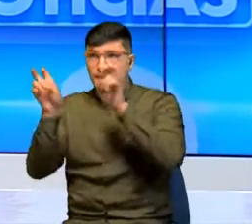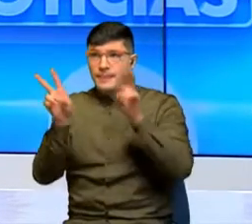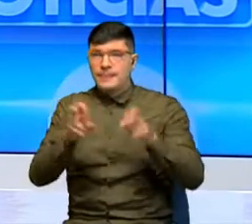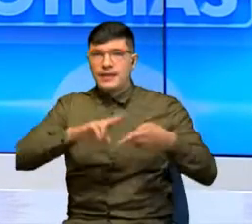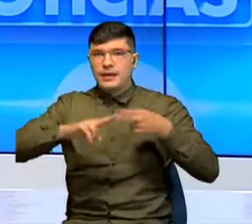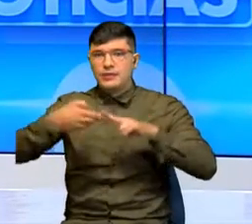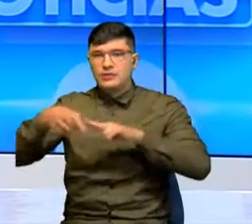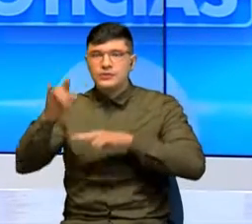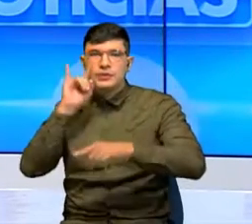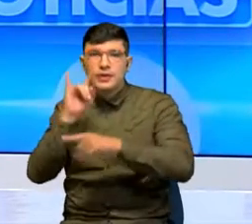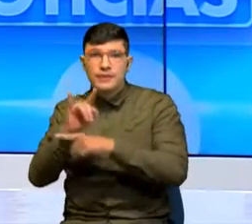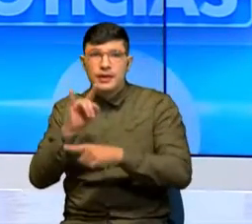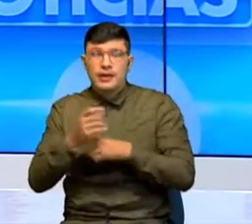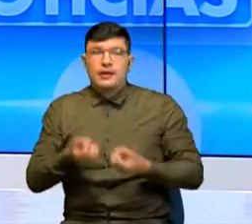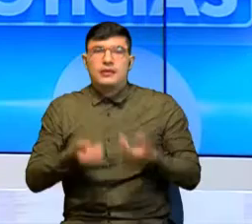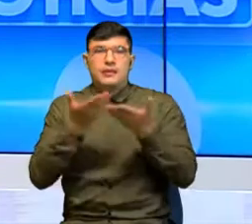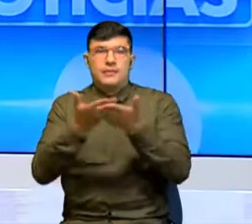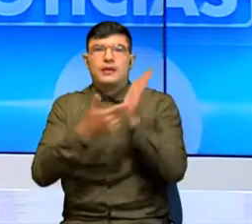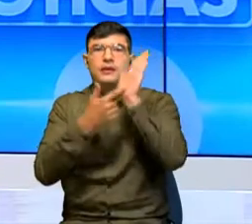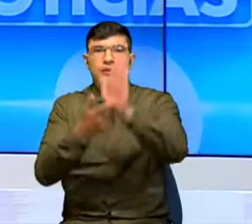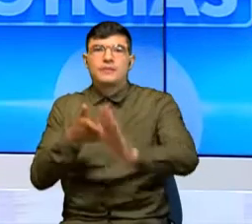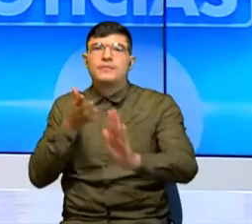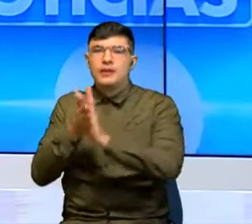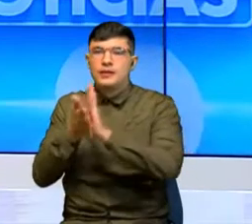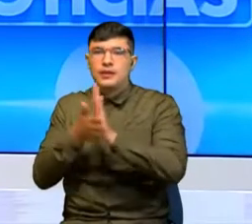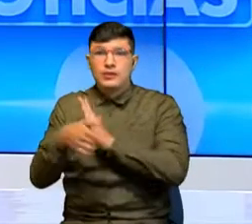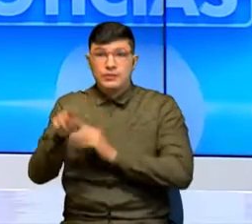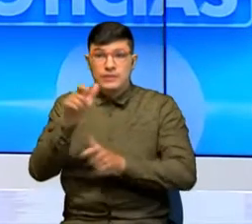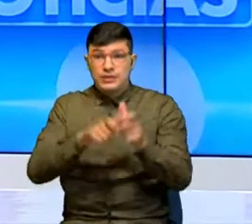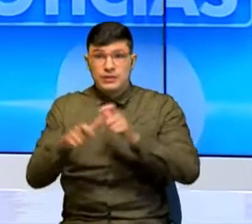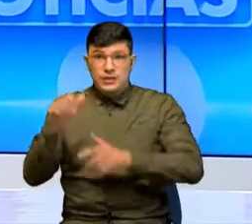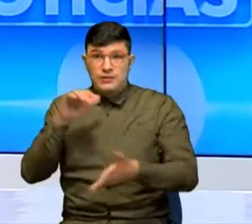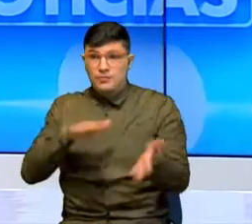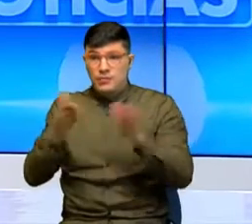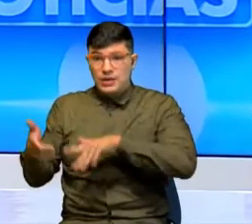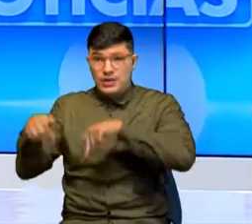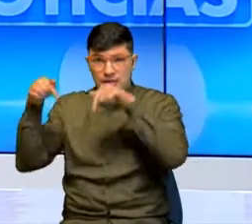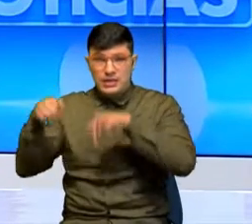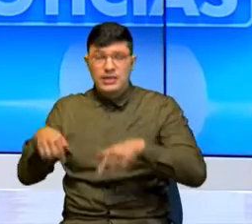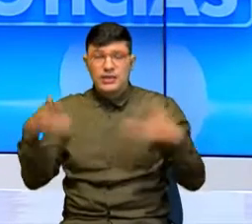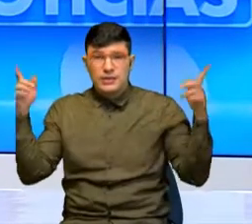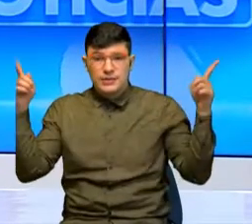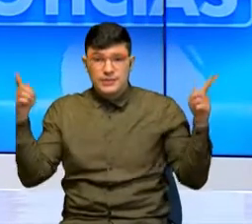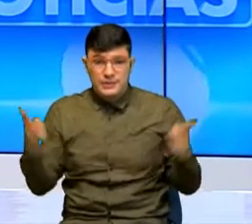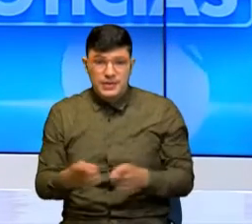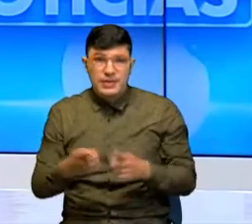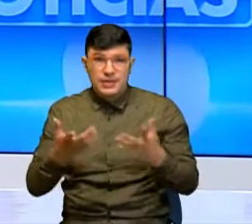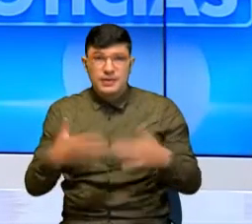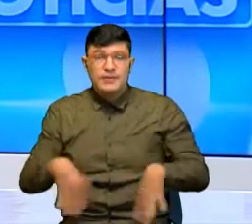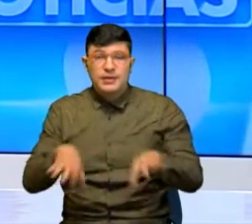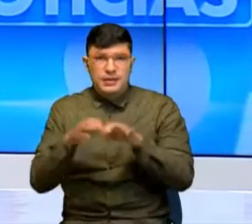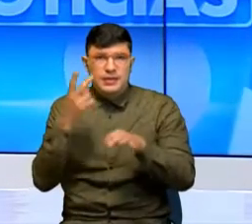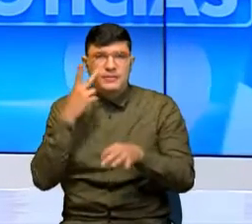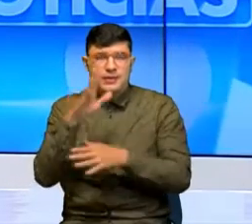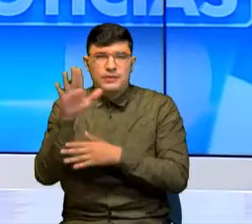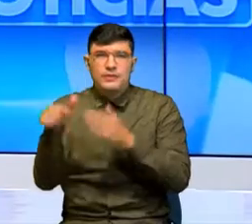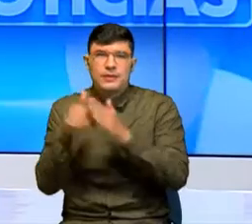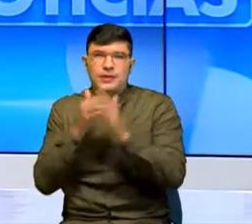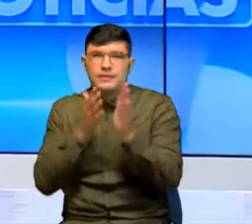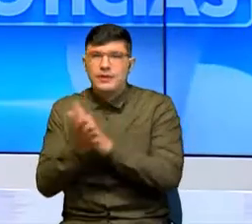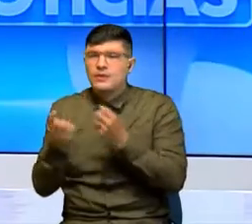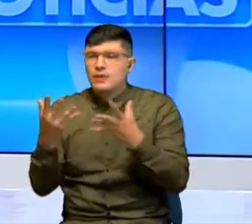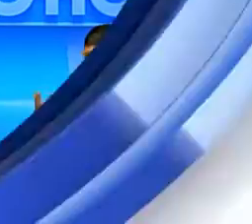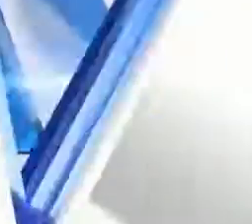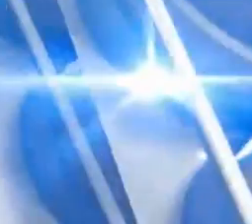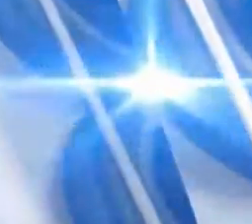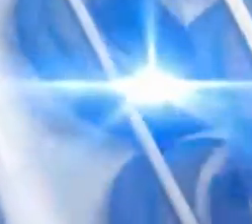seguridad, presentando un informe donde los homicidios presentaron una reducción significativa. Karen Sánchez, ¿cuánto han